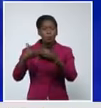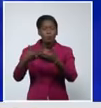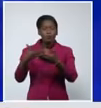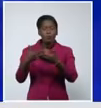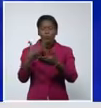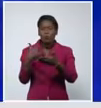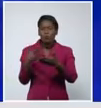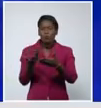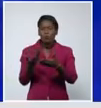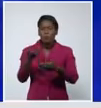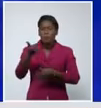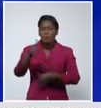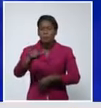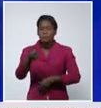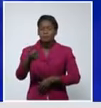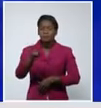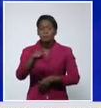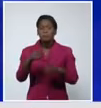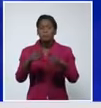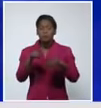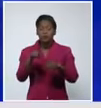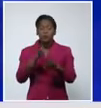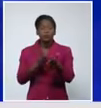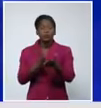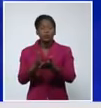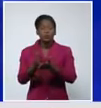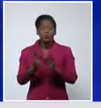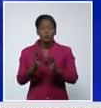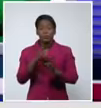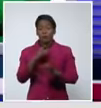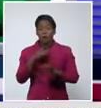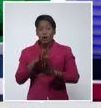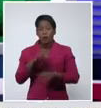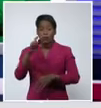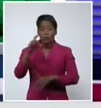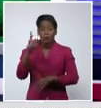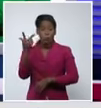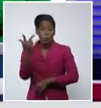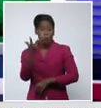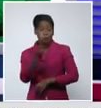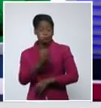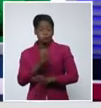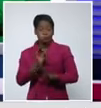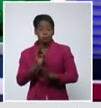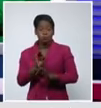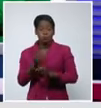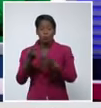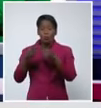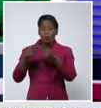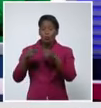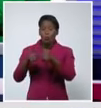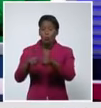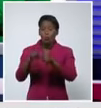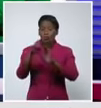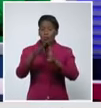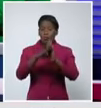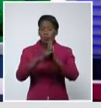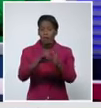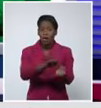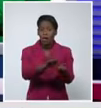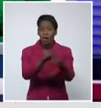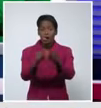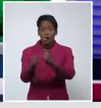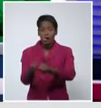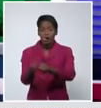en cuanto a la transmisión, claro, si esa vacunación se acompañara de medidas de restricción,